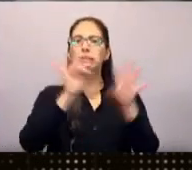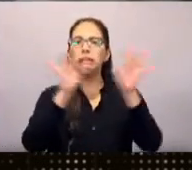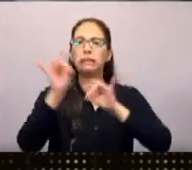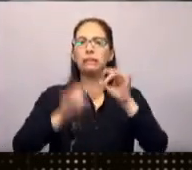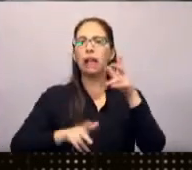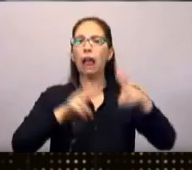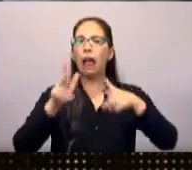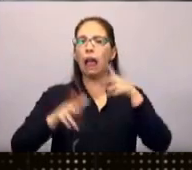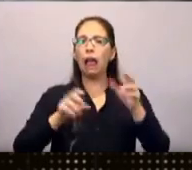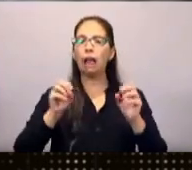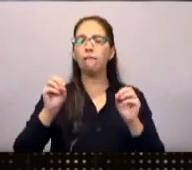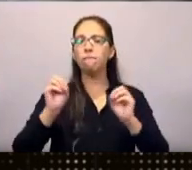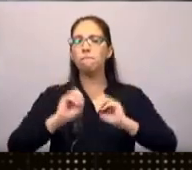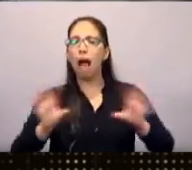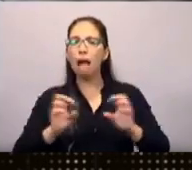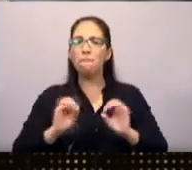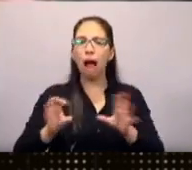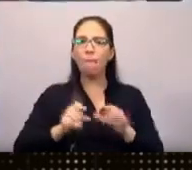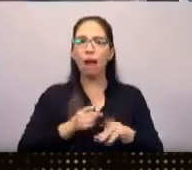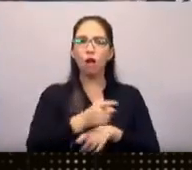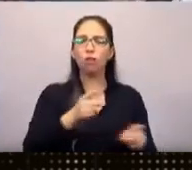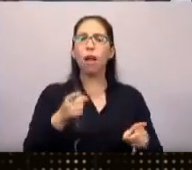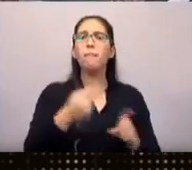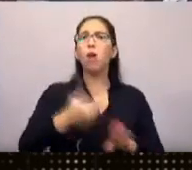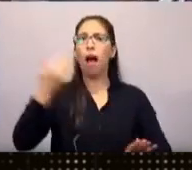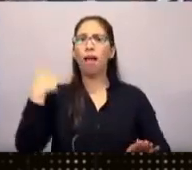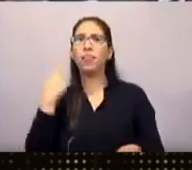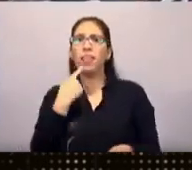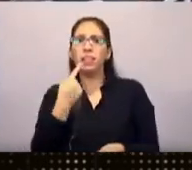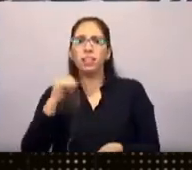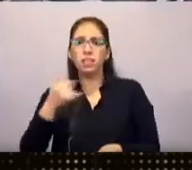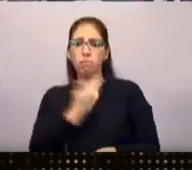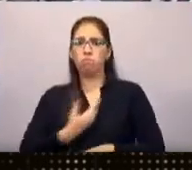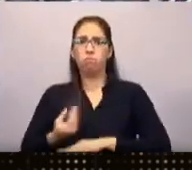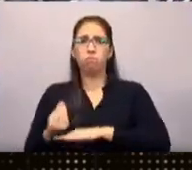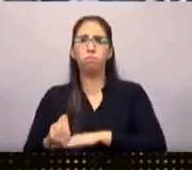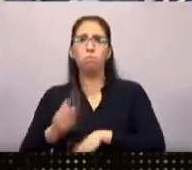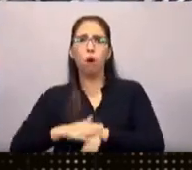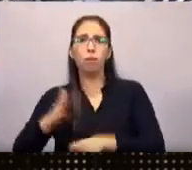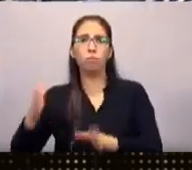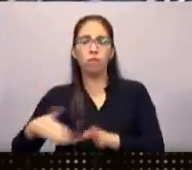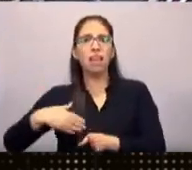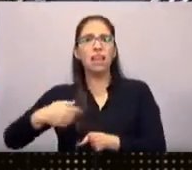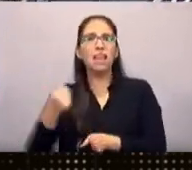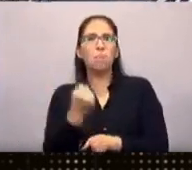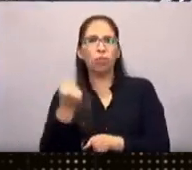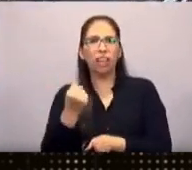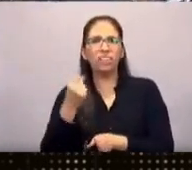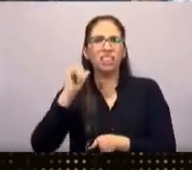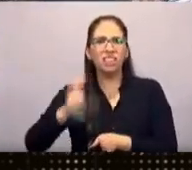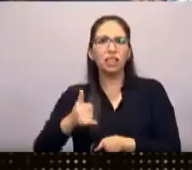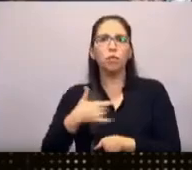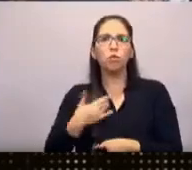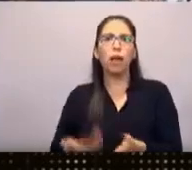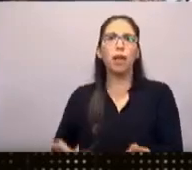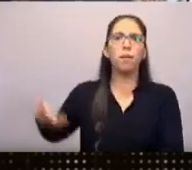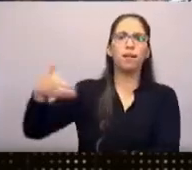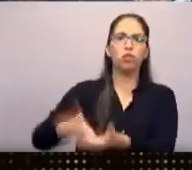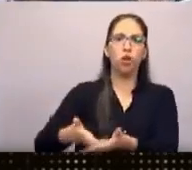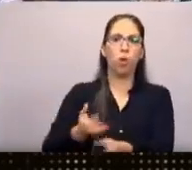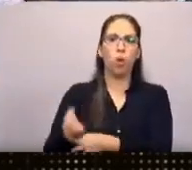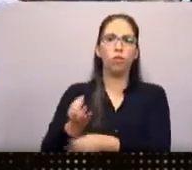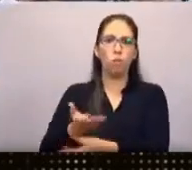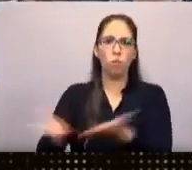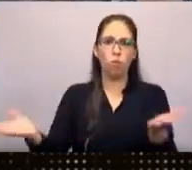elementos pero decían a nosotros nos importa y vamos a invertir en la educación pública Lástima que no